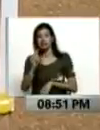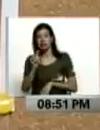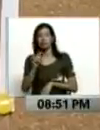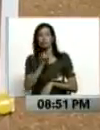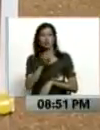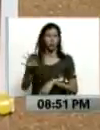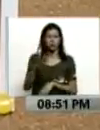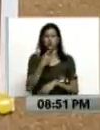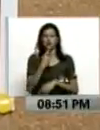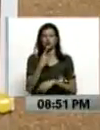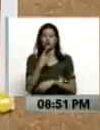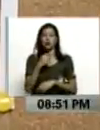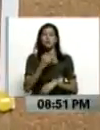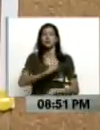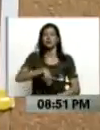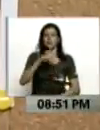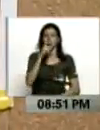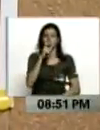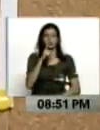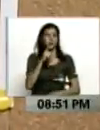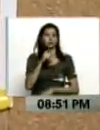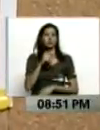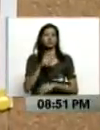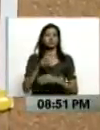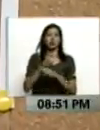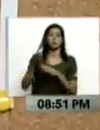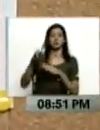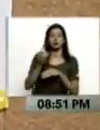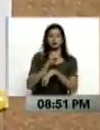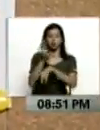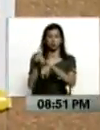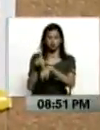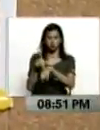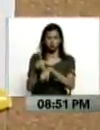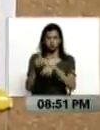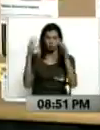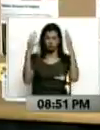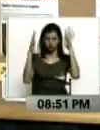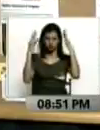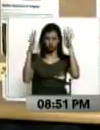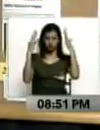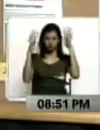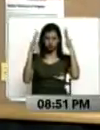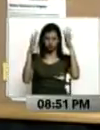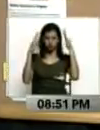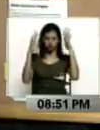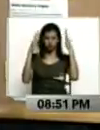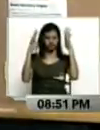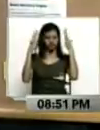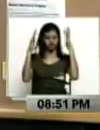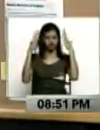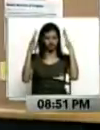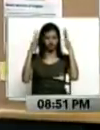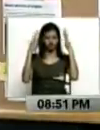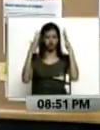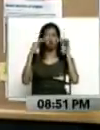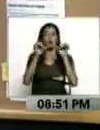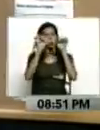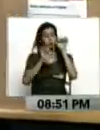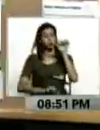ntn24 maduro rindió cuenta bañado de aplausos de sus ministr y magistrado y de de los que estamos aquí también un aplauso para Nicolás